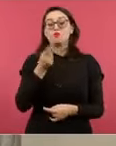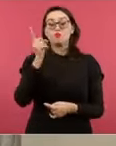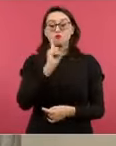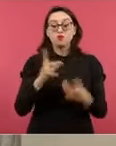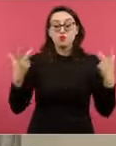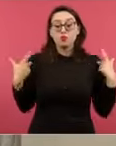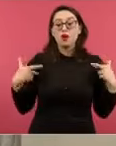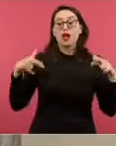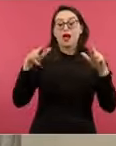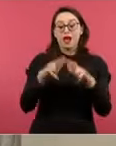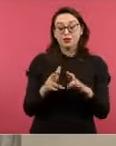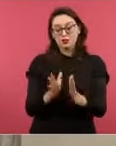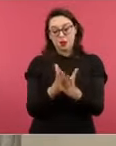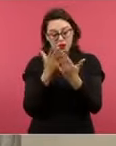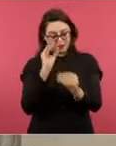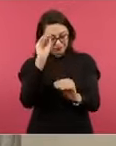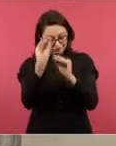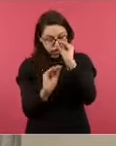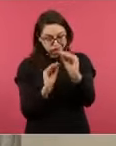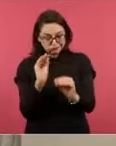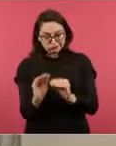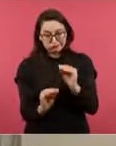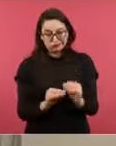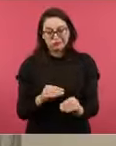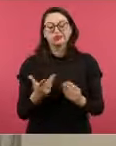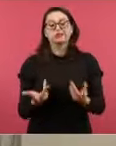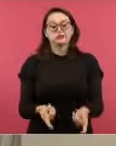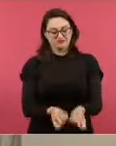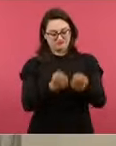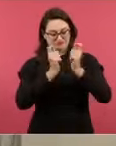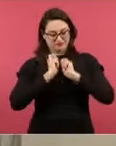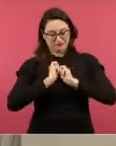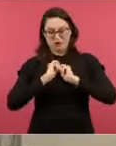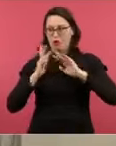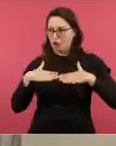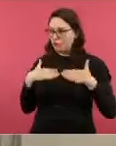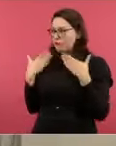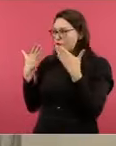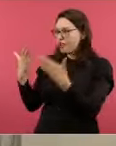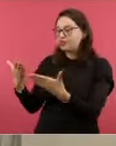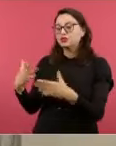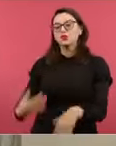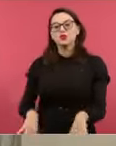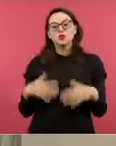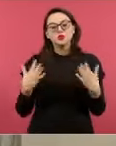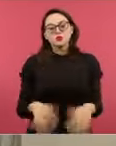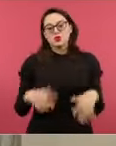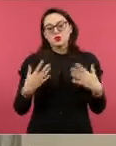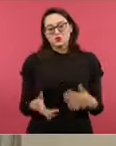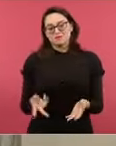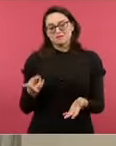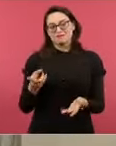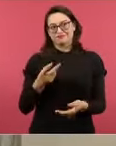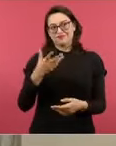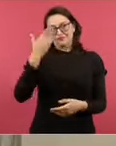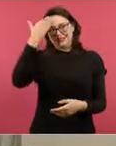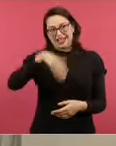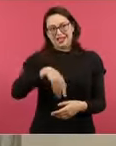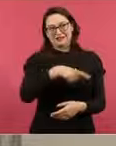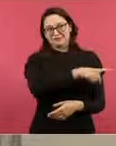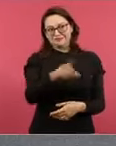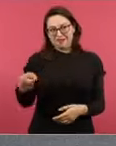maestros, que nos sentimos revalorados de otra manera, escribiendo para nuestros estudiantes. Esto